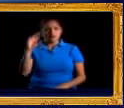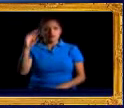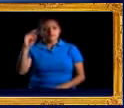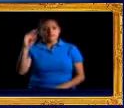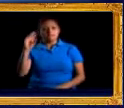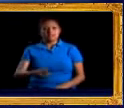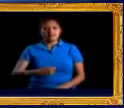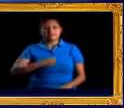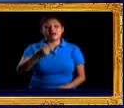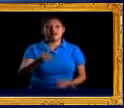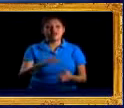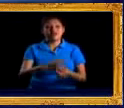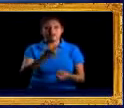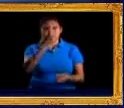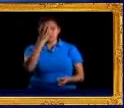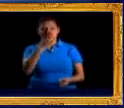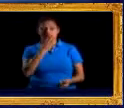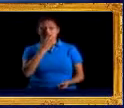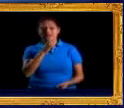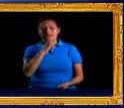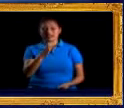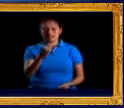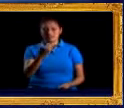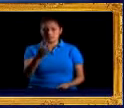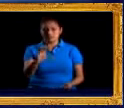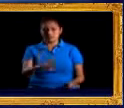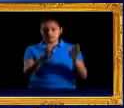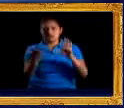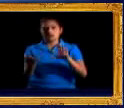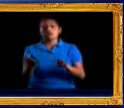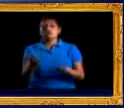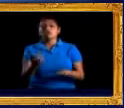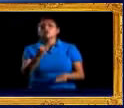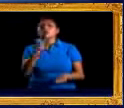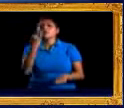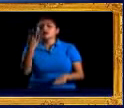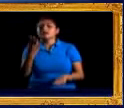es muerte. ¿Cuál es el salario del pecado?